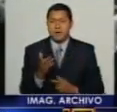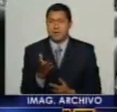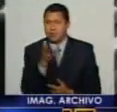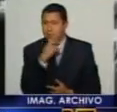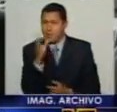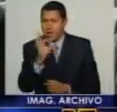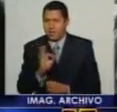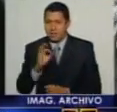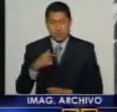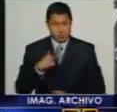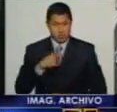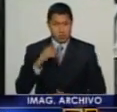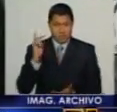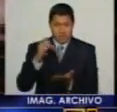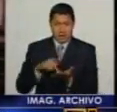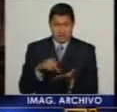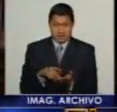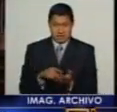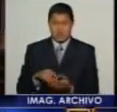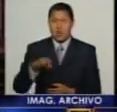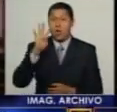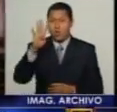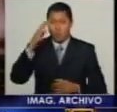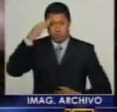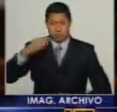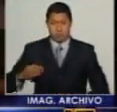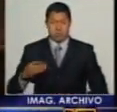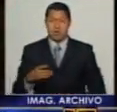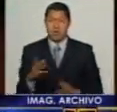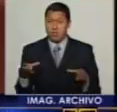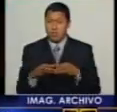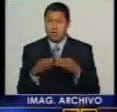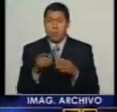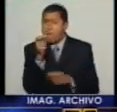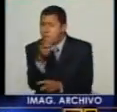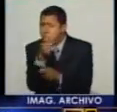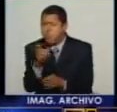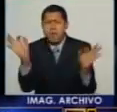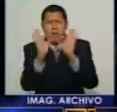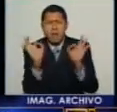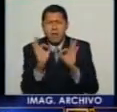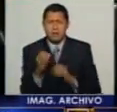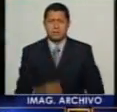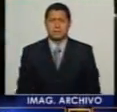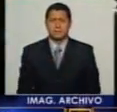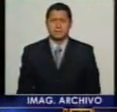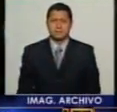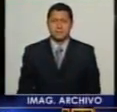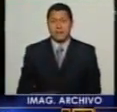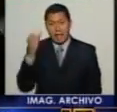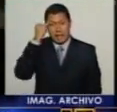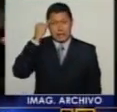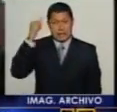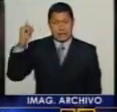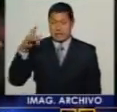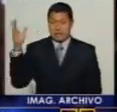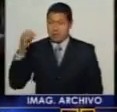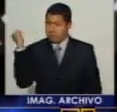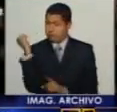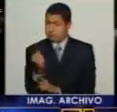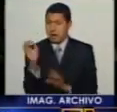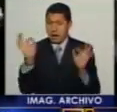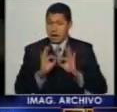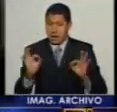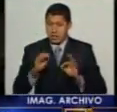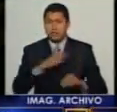En el caso mío particular, en la cuarta división no hubo ni un herido, ni un disparo, ni un agredido. Porque la idea no era agredir a nadie, la idea porque